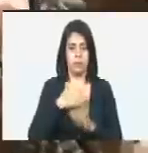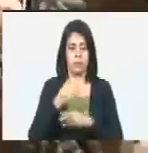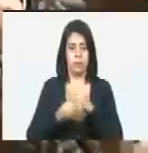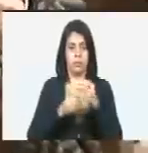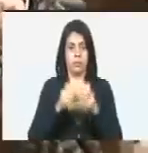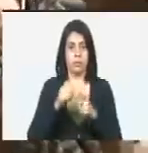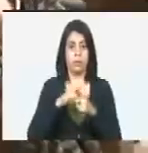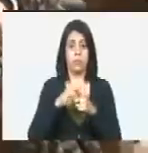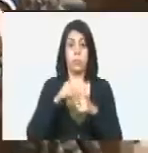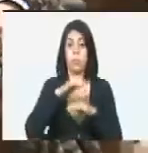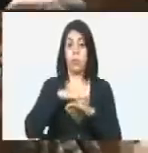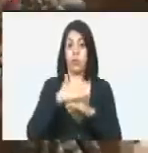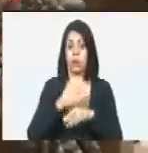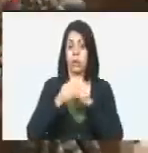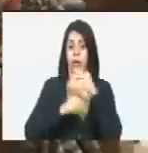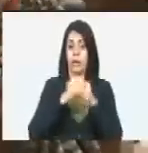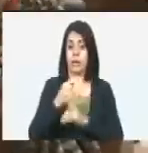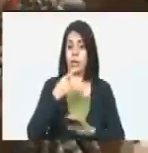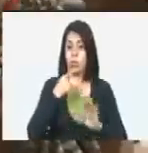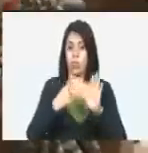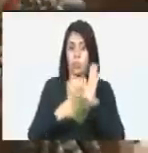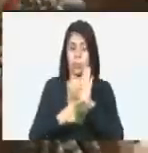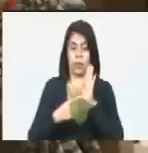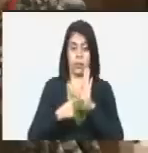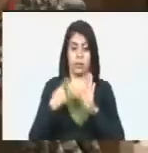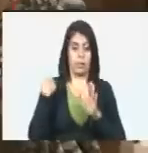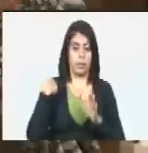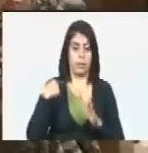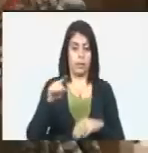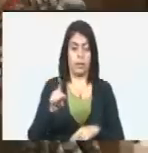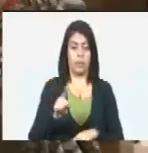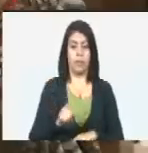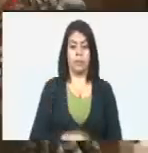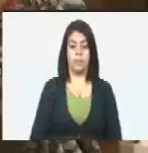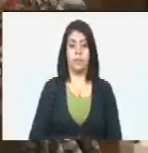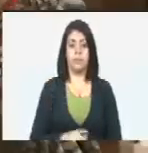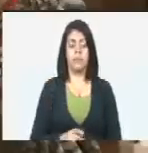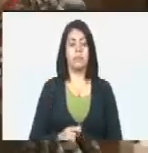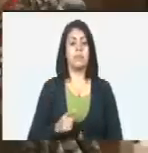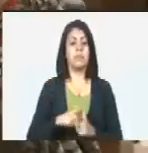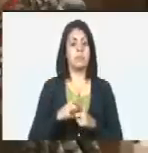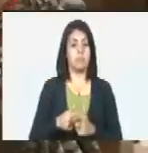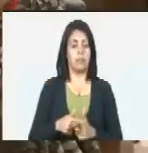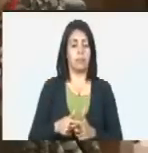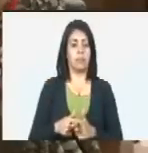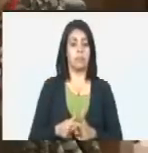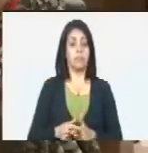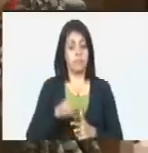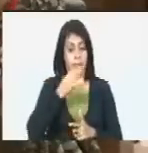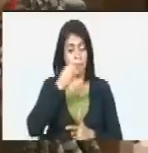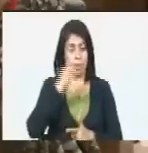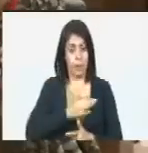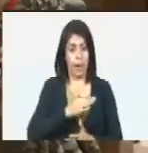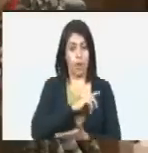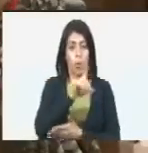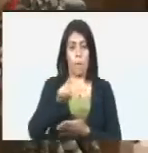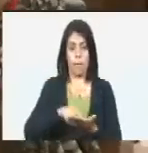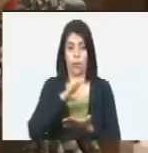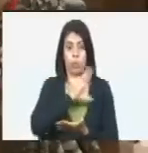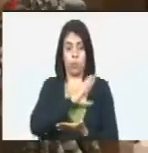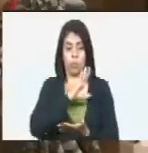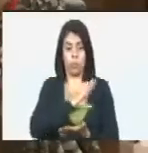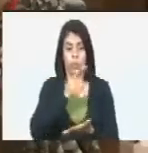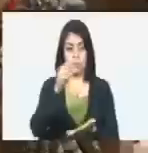porque para ser aplicable tendría que tener títulos, pero títulos plenos, erga omnes decimos